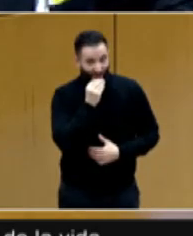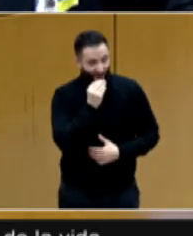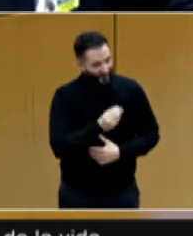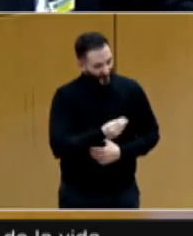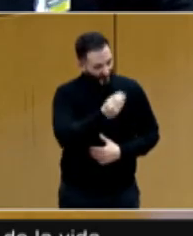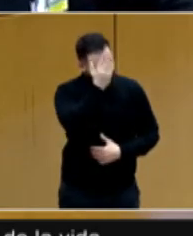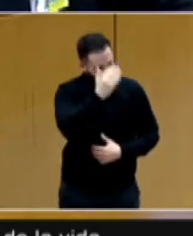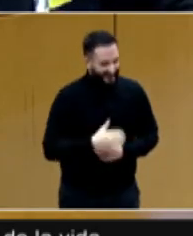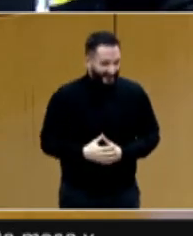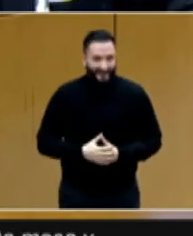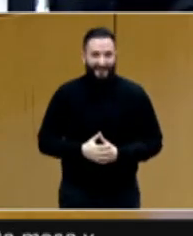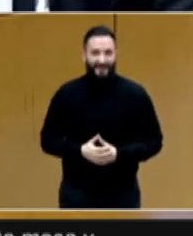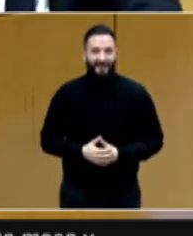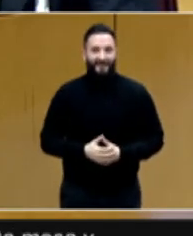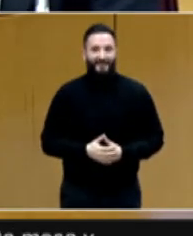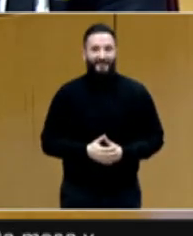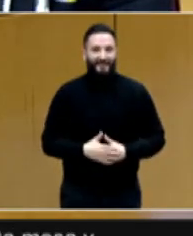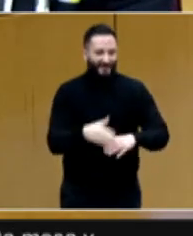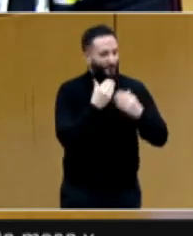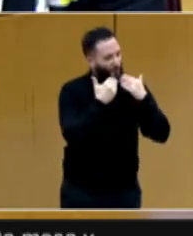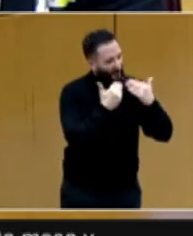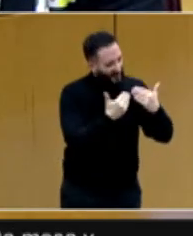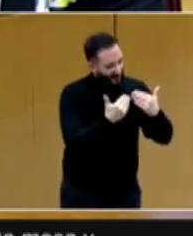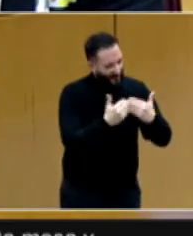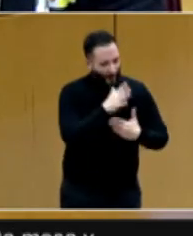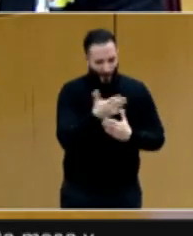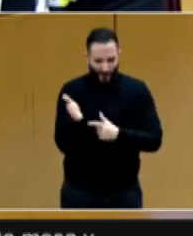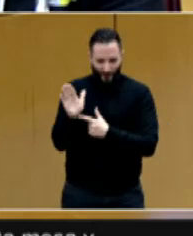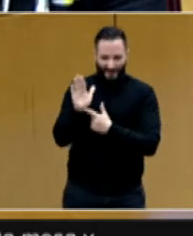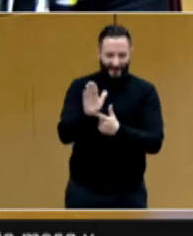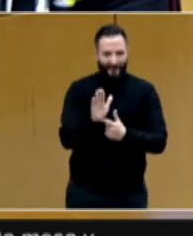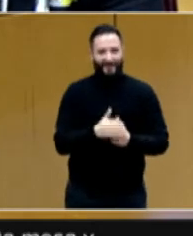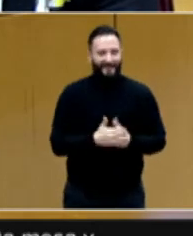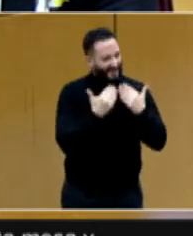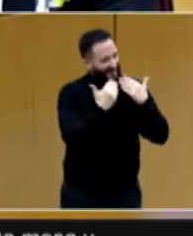Bueno yo Bueno pues muchas gracias por presentarme